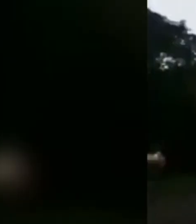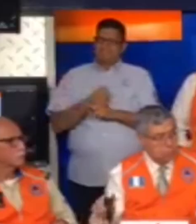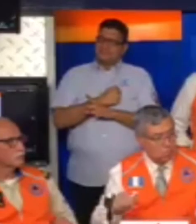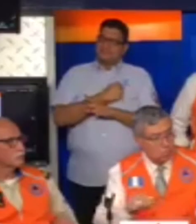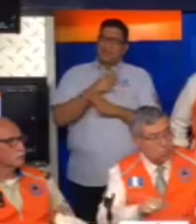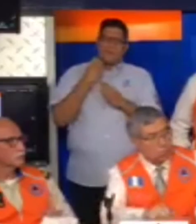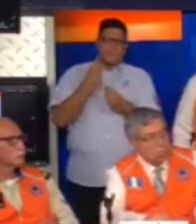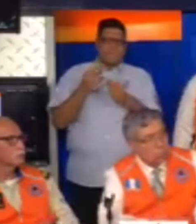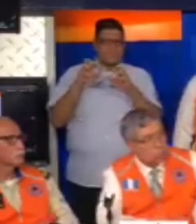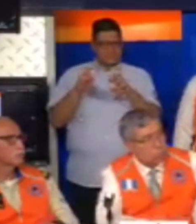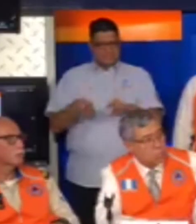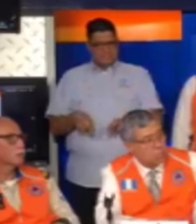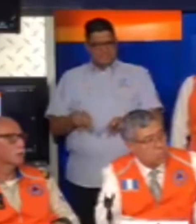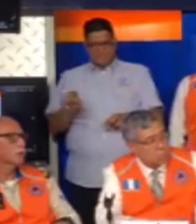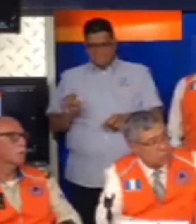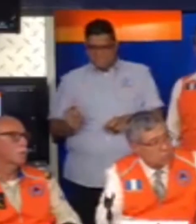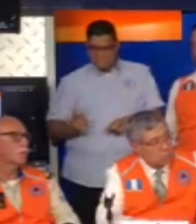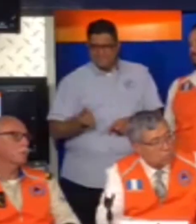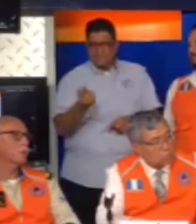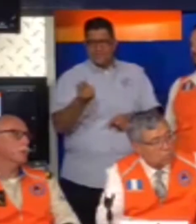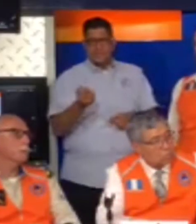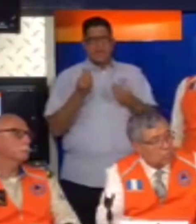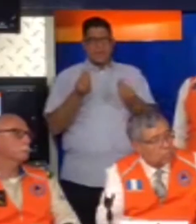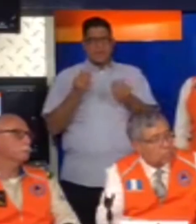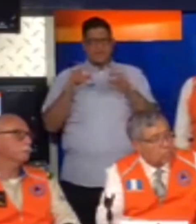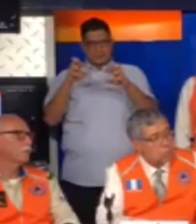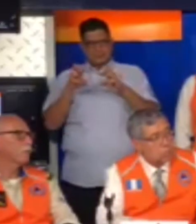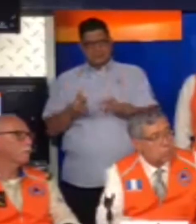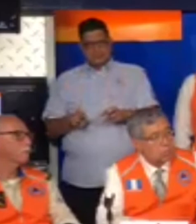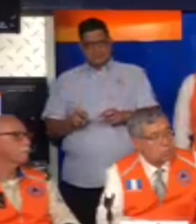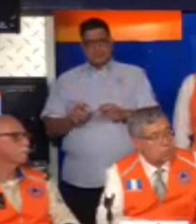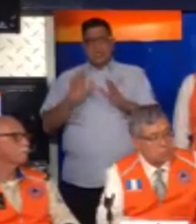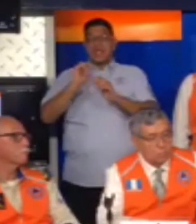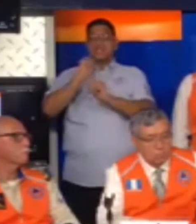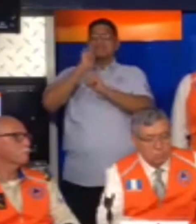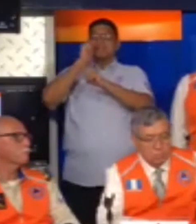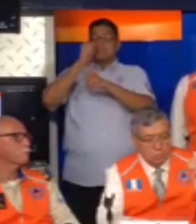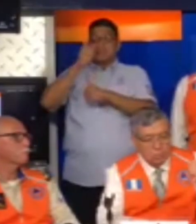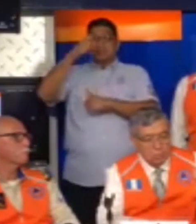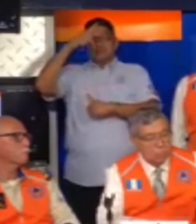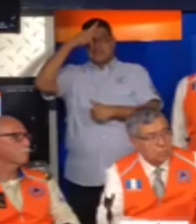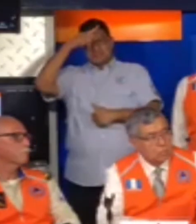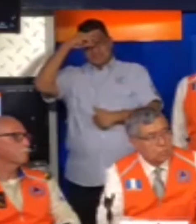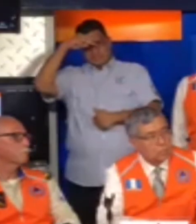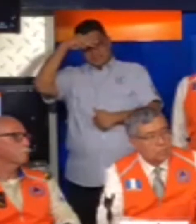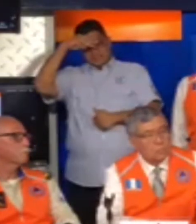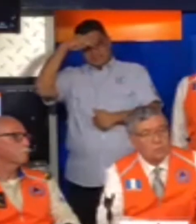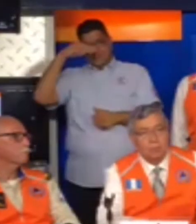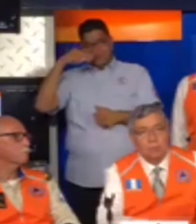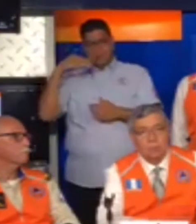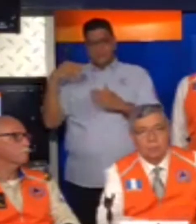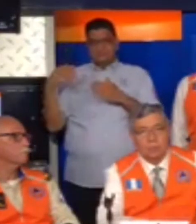mucho residuo afectó a, tengo entendido que 15 kilómetros a la